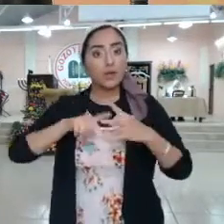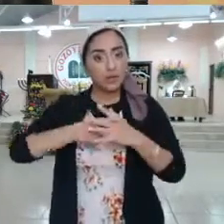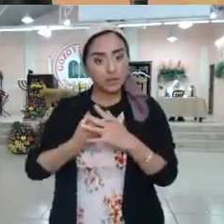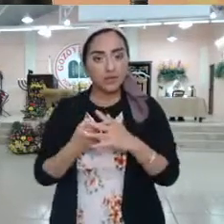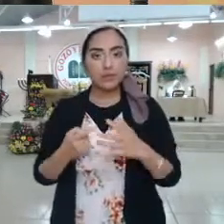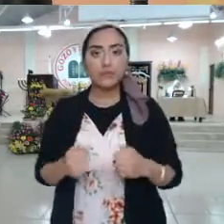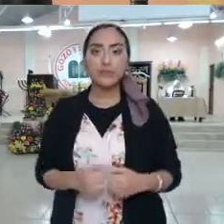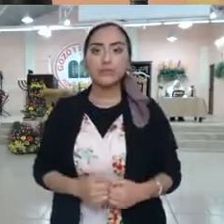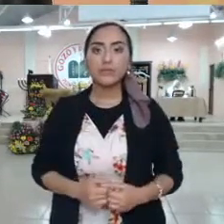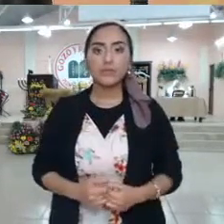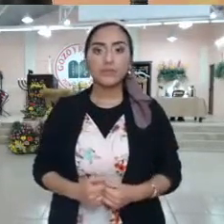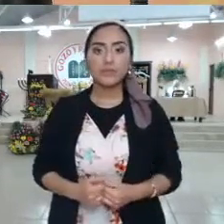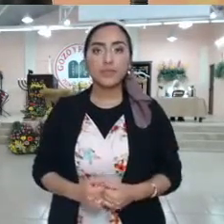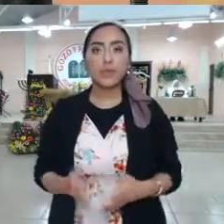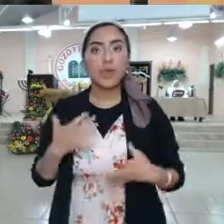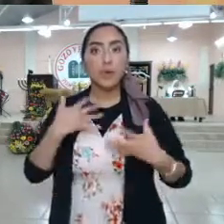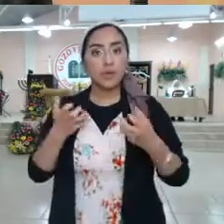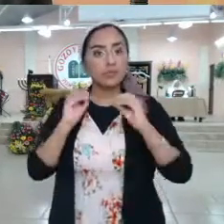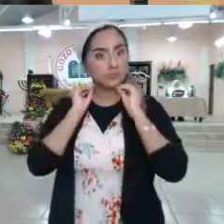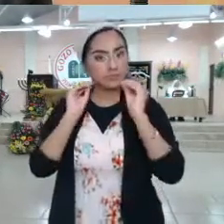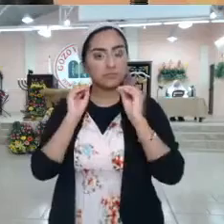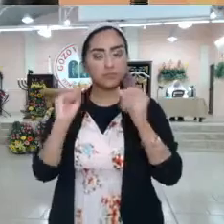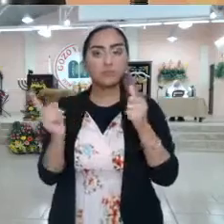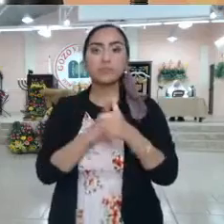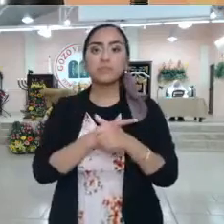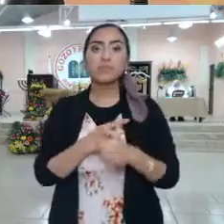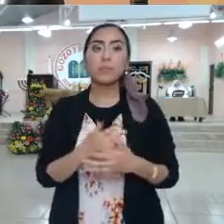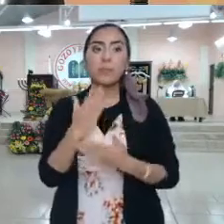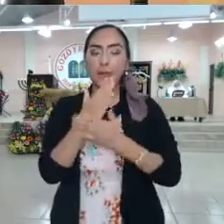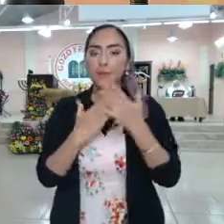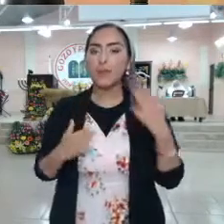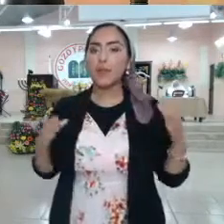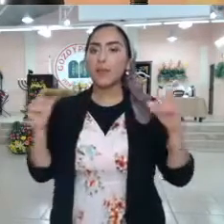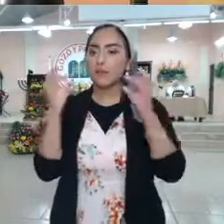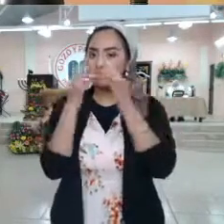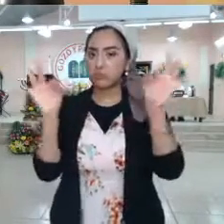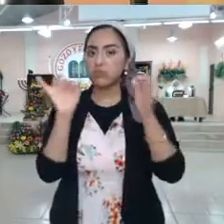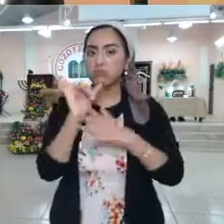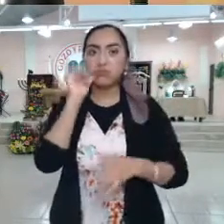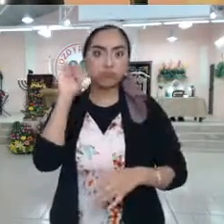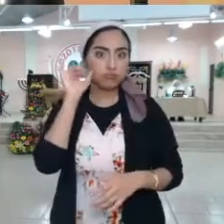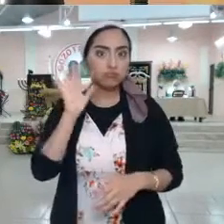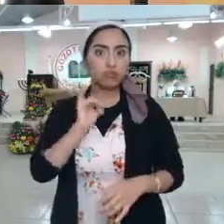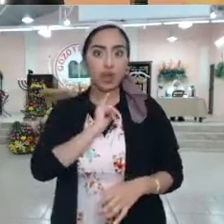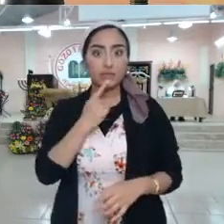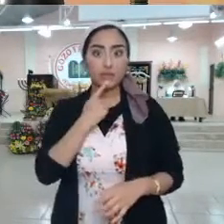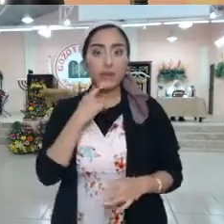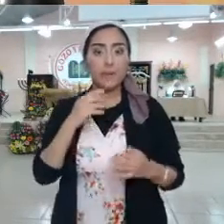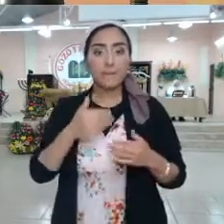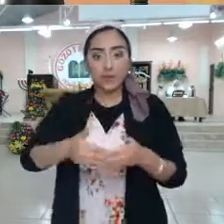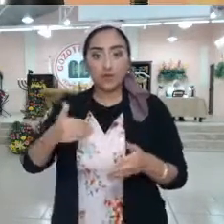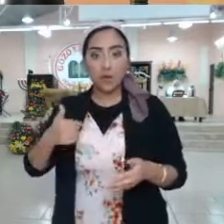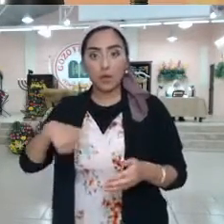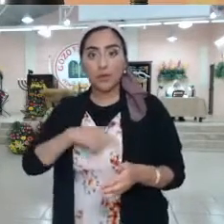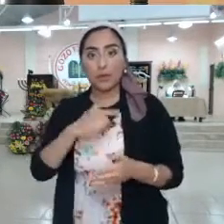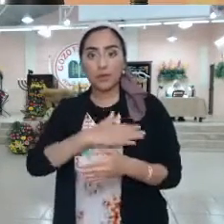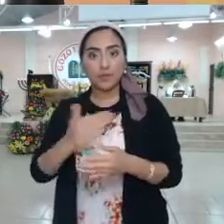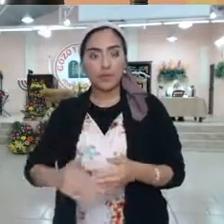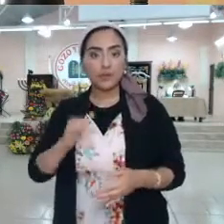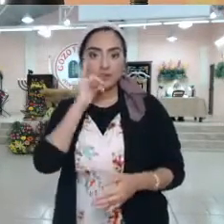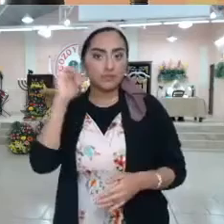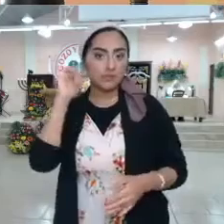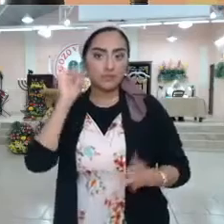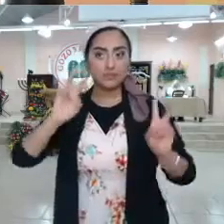por ministrar algunas frases que dije ayer antes de terminar la administración.